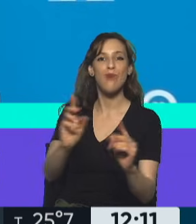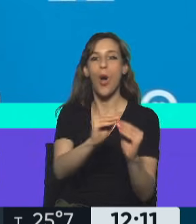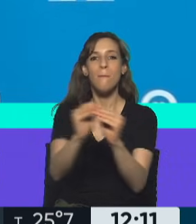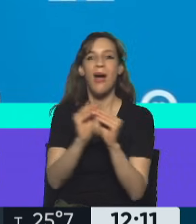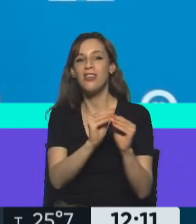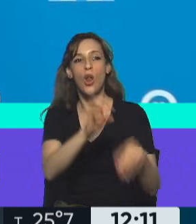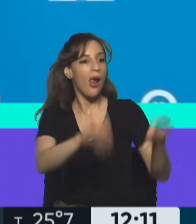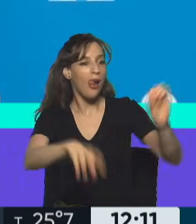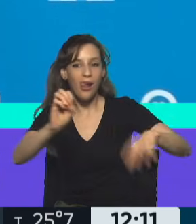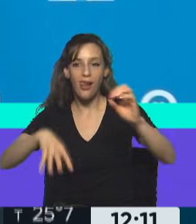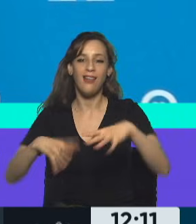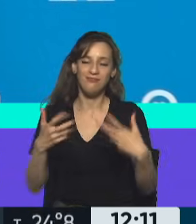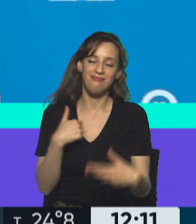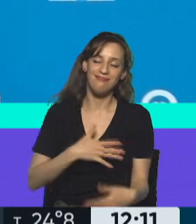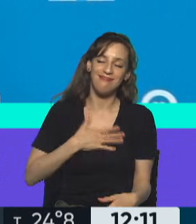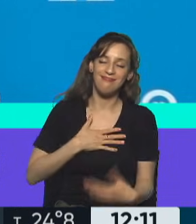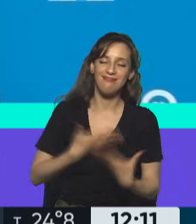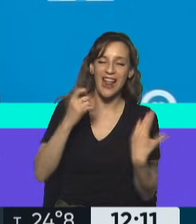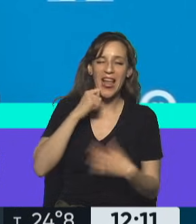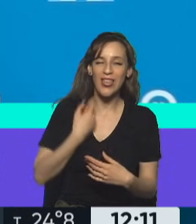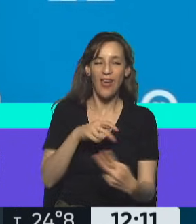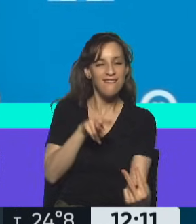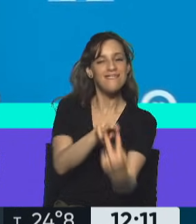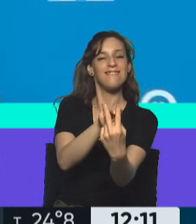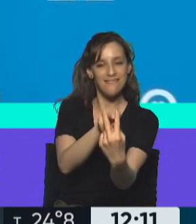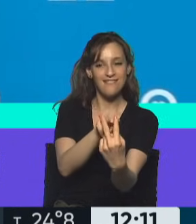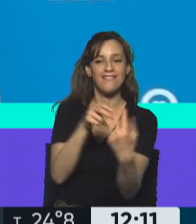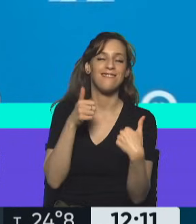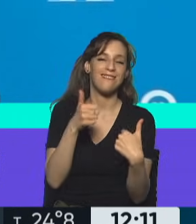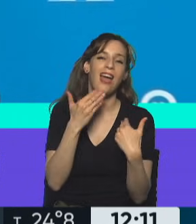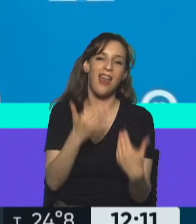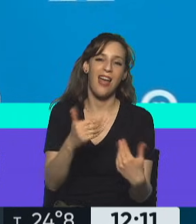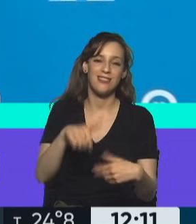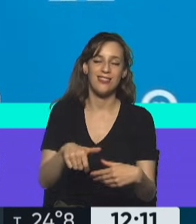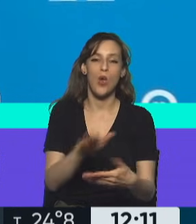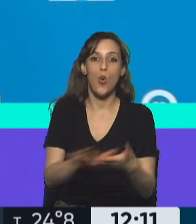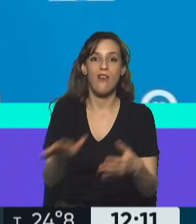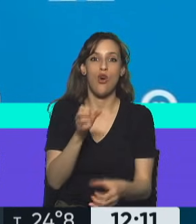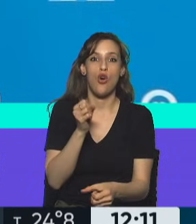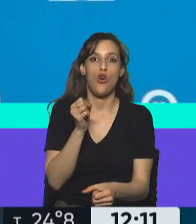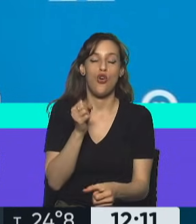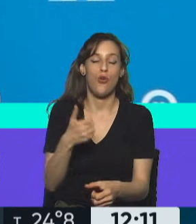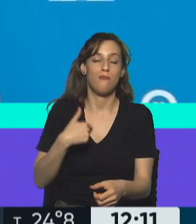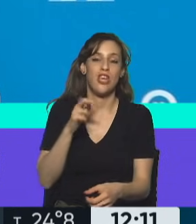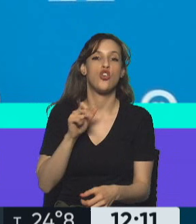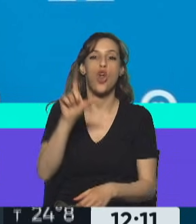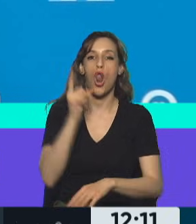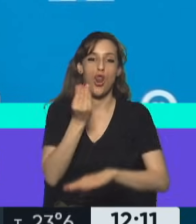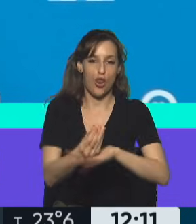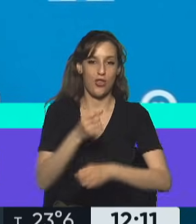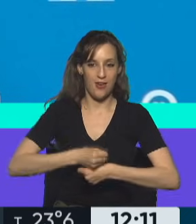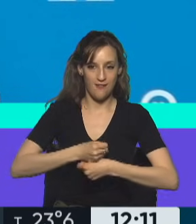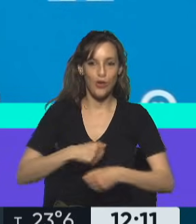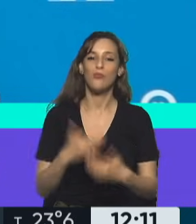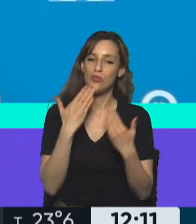que para mí es un honor poder hoy volver a conversar con todos ustedes a partir de esta nueva función que me pide el presidente que lleve adelante. Muchas